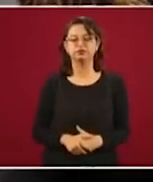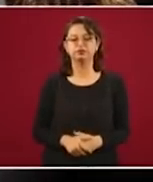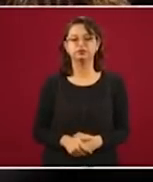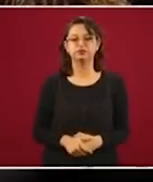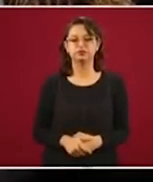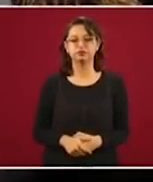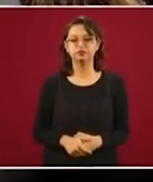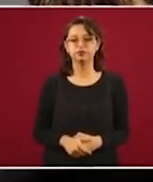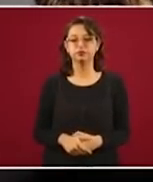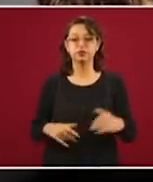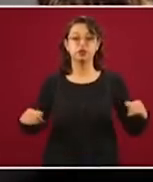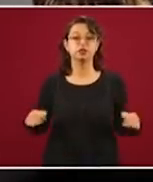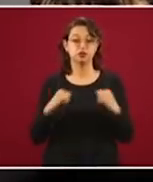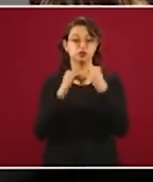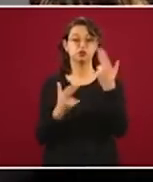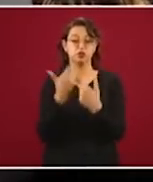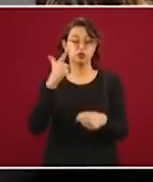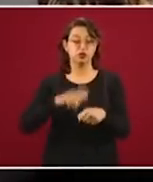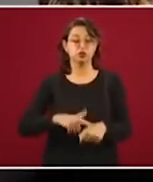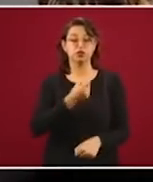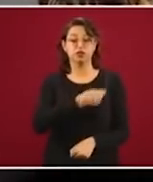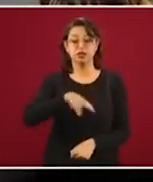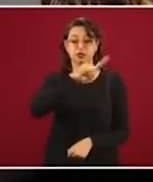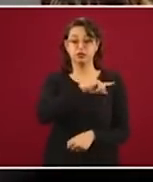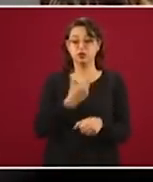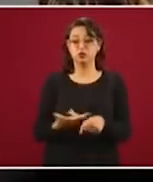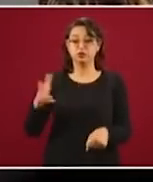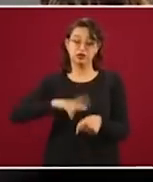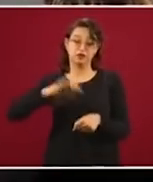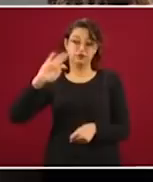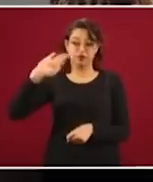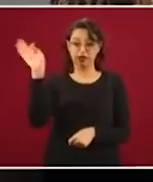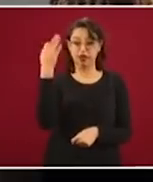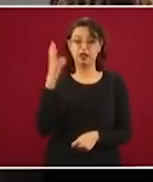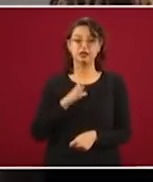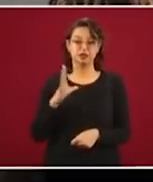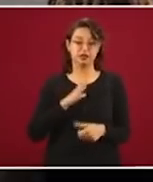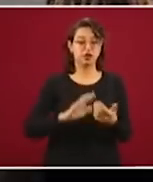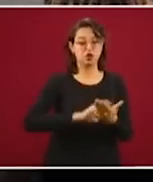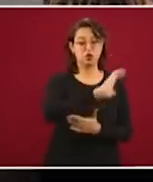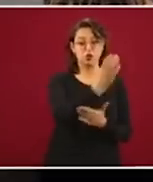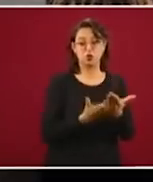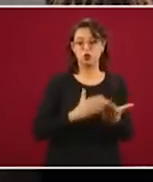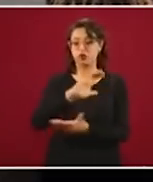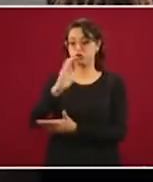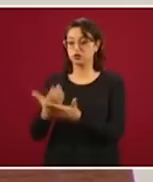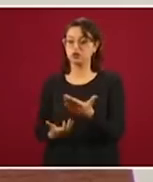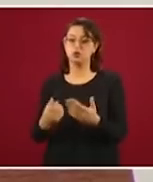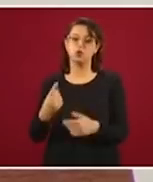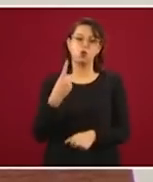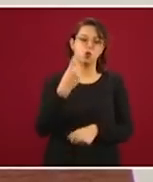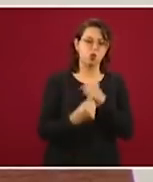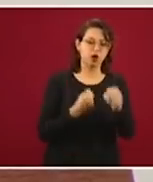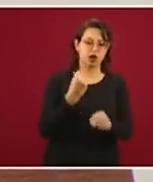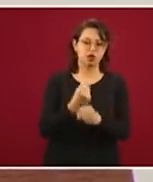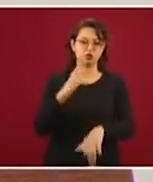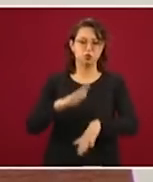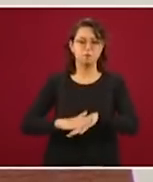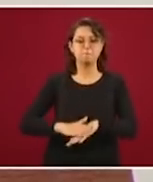los institutos nacionales de salud y hospitales federales tiene contratos, en la mayoría de los casos, por más de un año